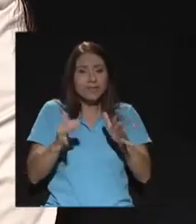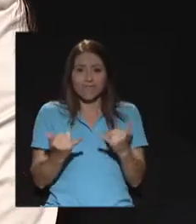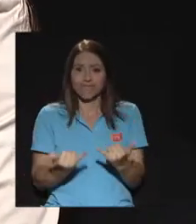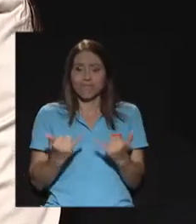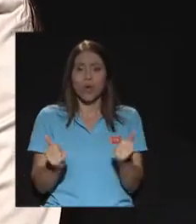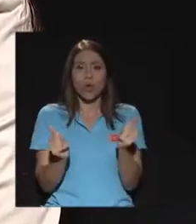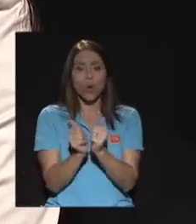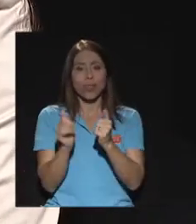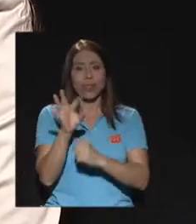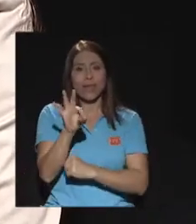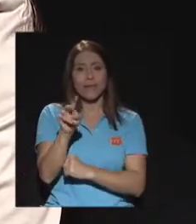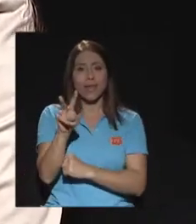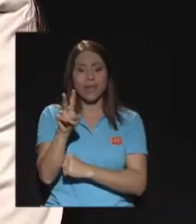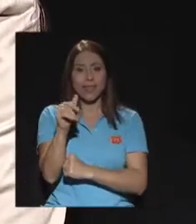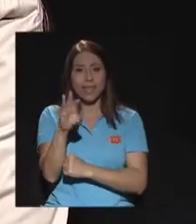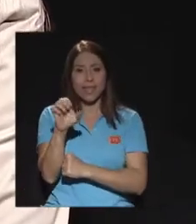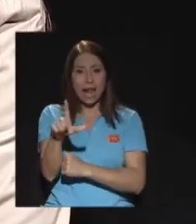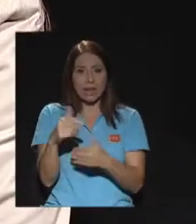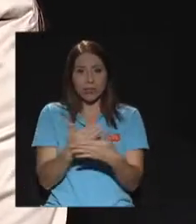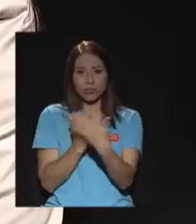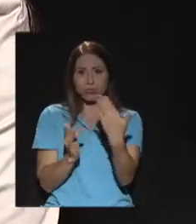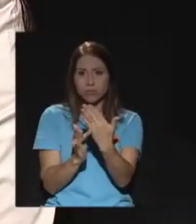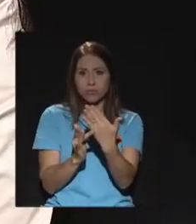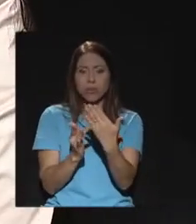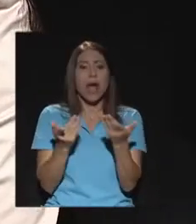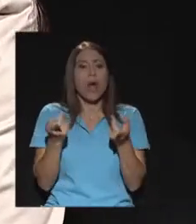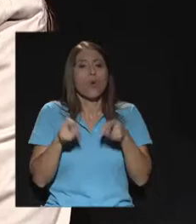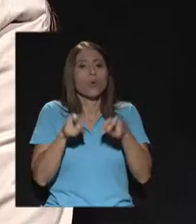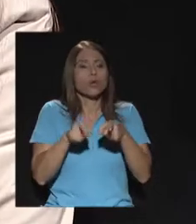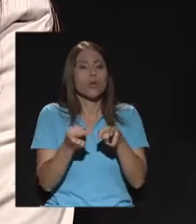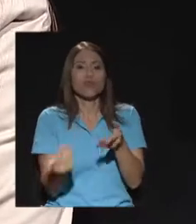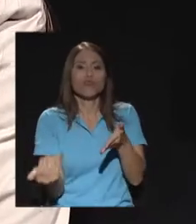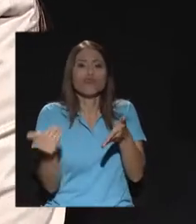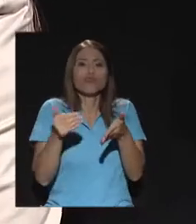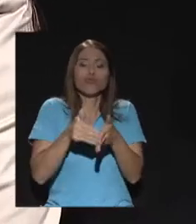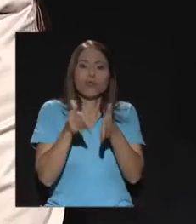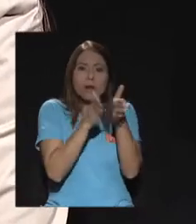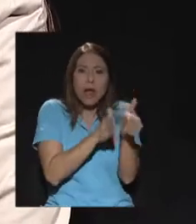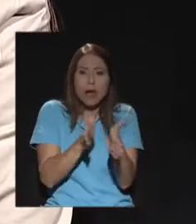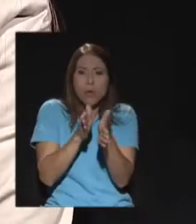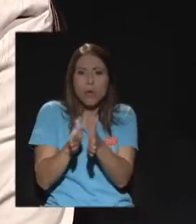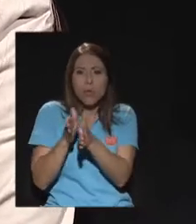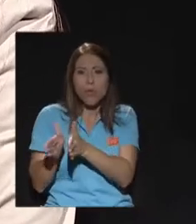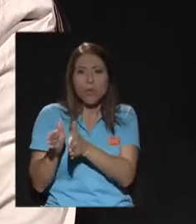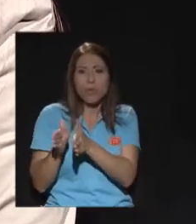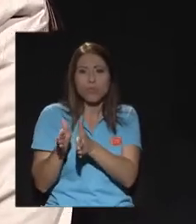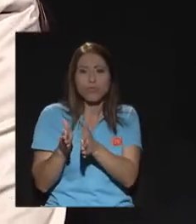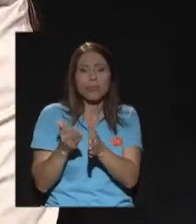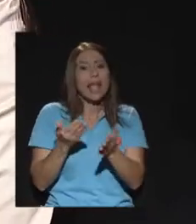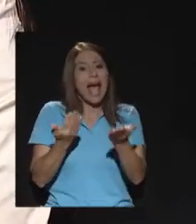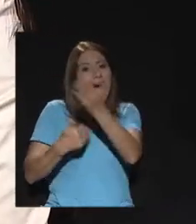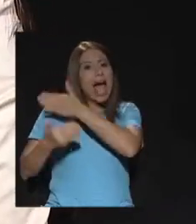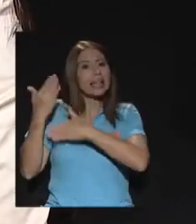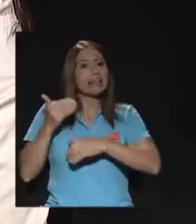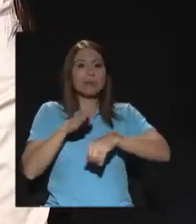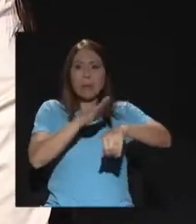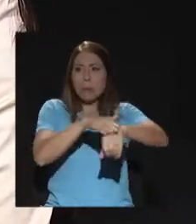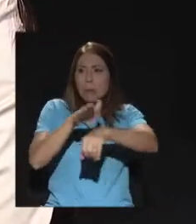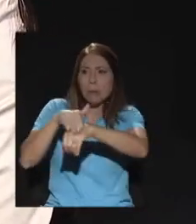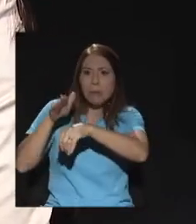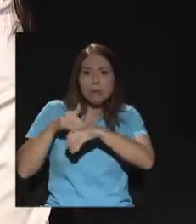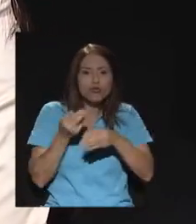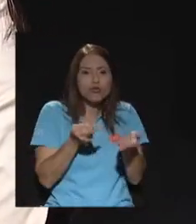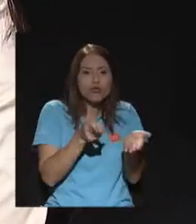con la televisión digital, ha ocurrido un reacomodo, ¿verdad?, de donde estaban ubicadas ciertas concesiones y se